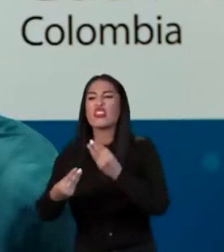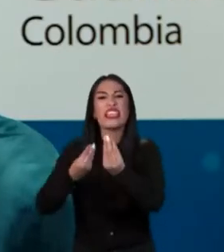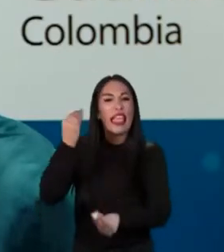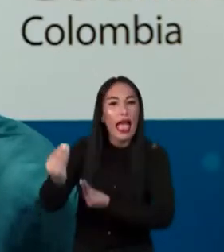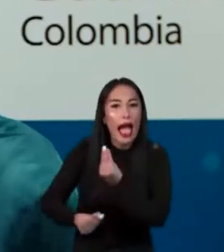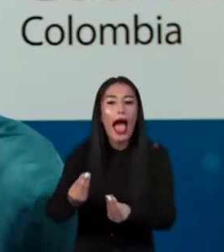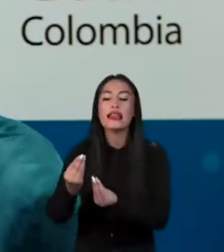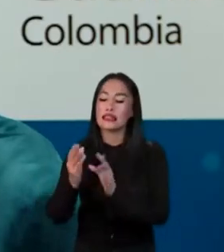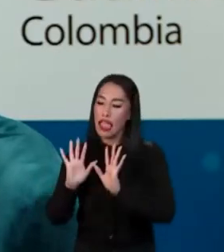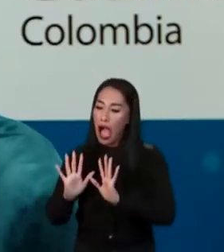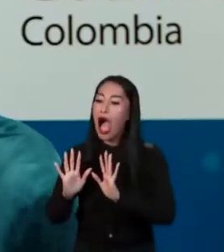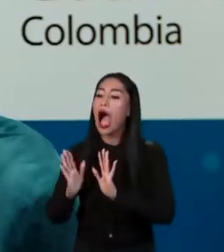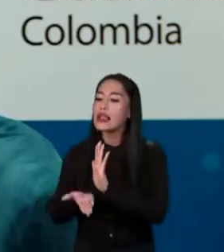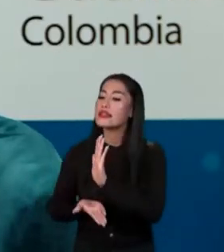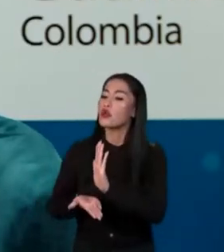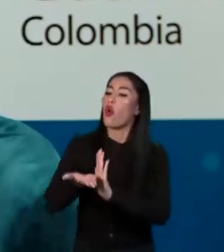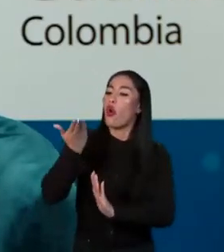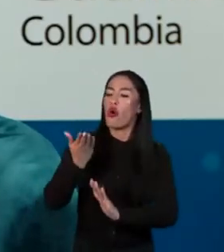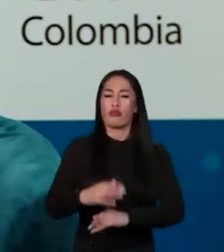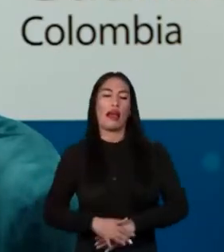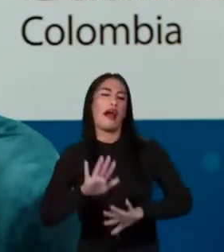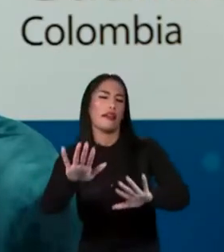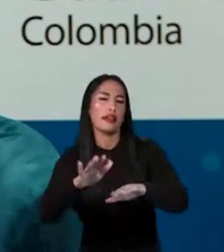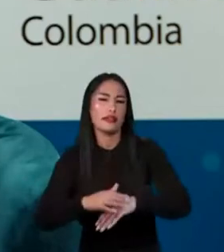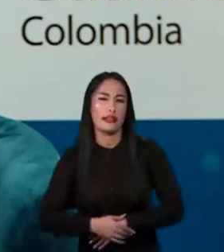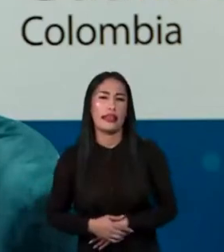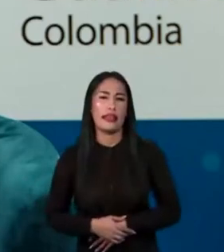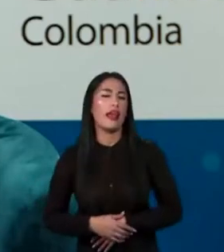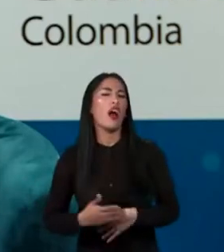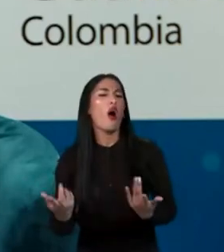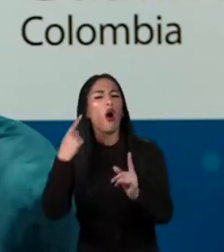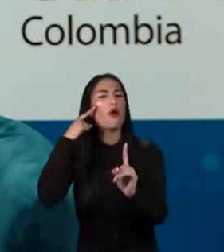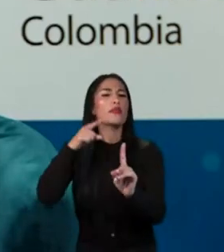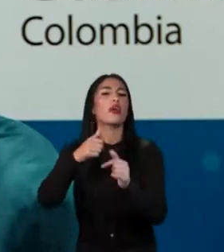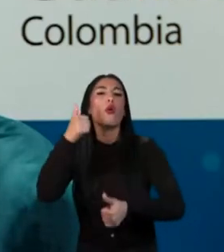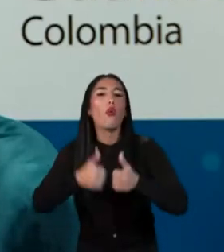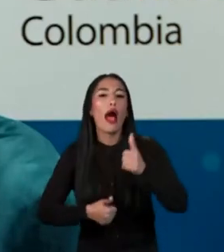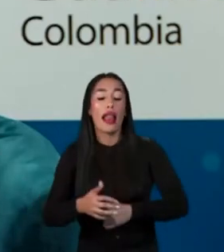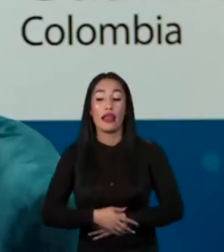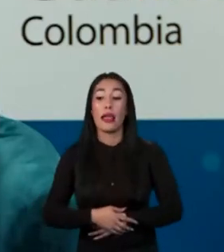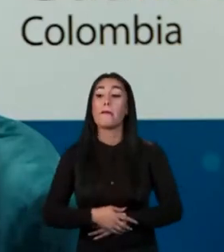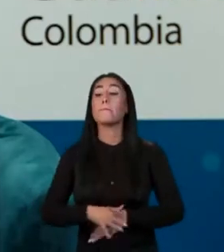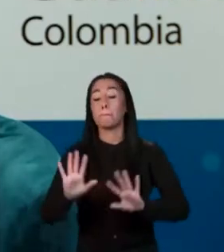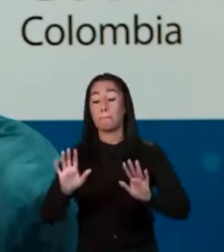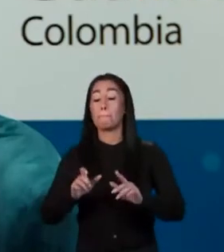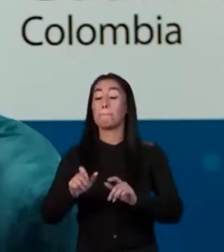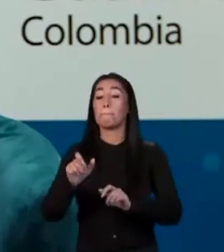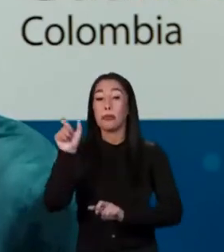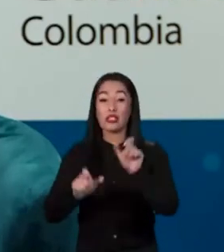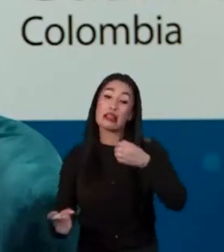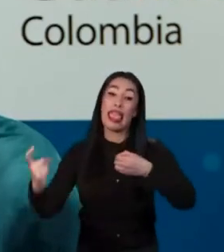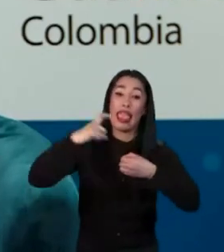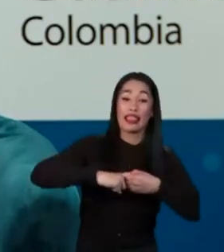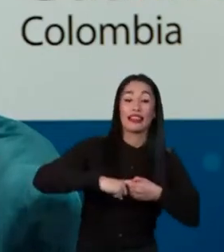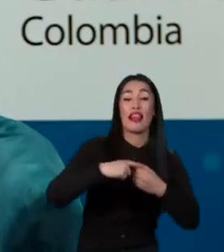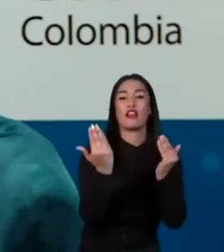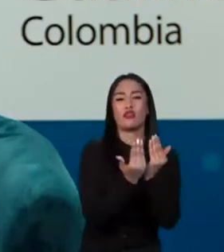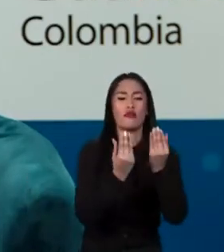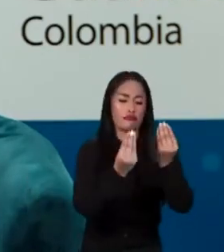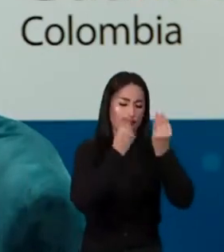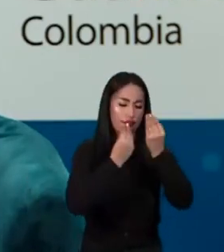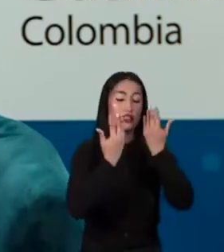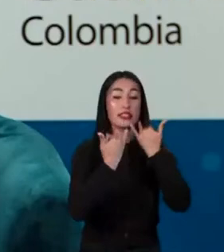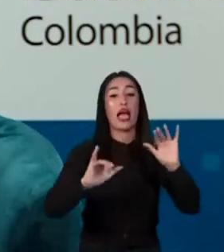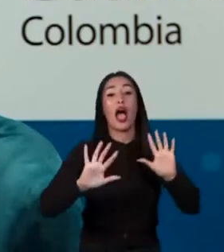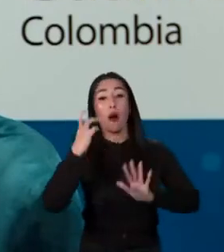queremos que sean sólo técnicos sólo gente que se desempeña bien en el mundo laboral y que pasa por encima de todo el mundo como